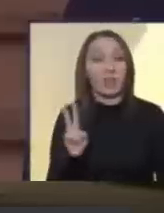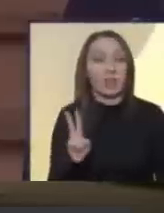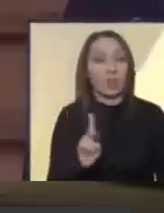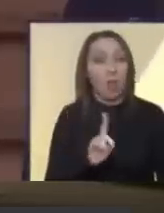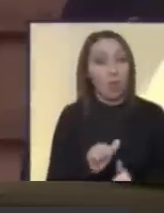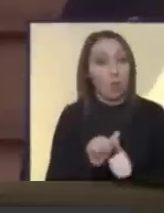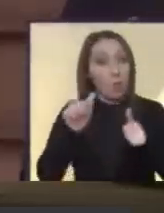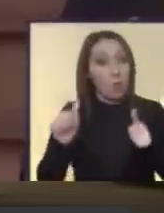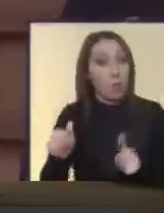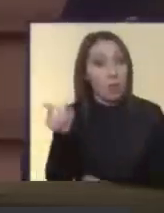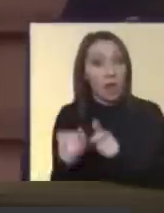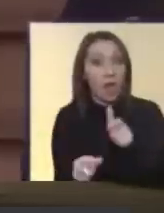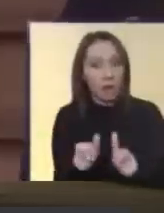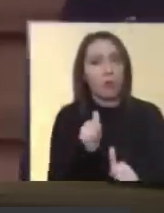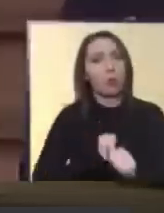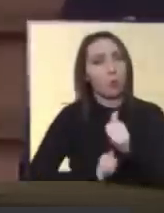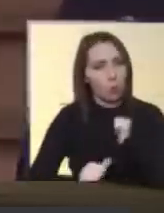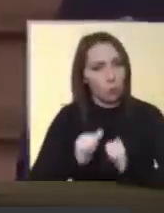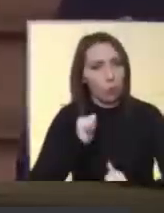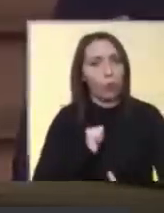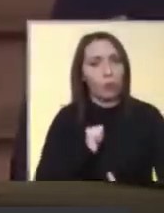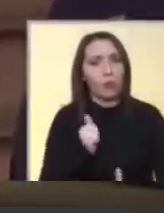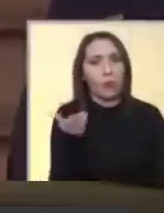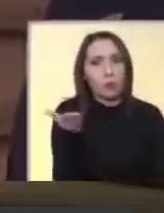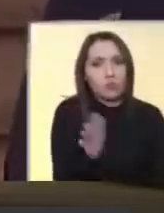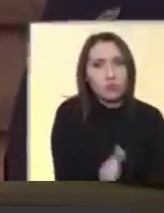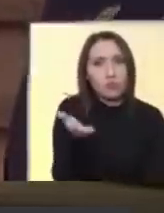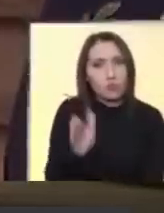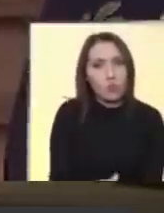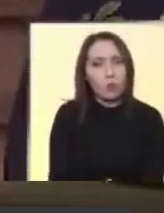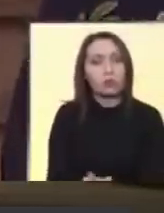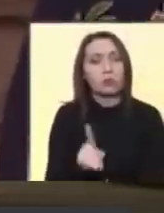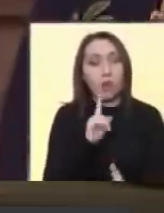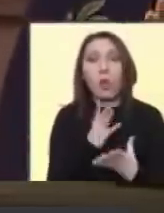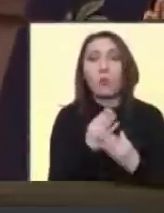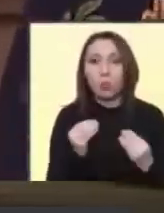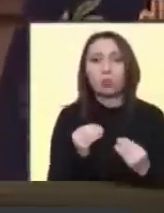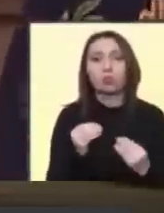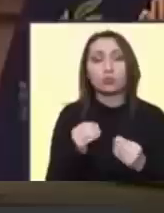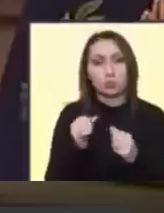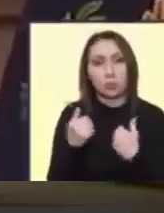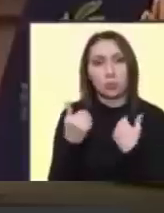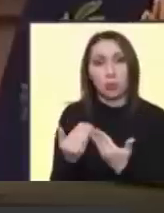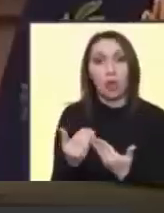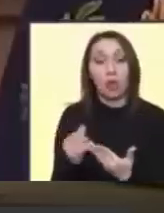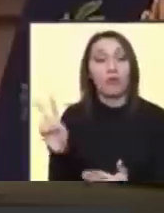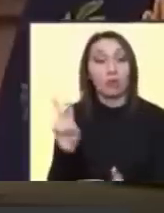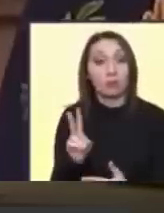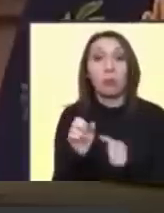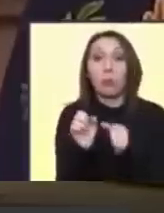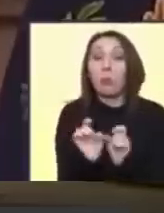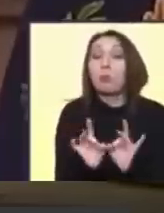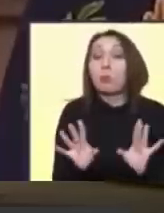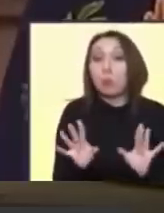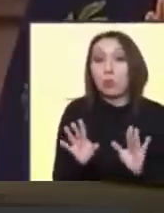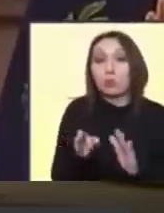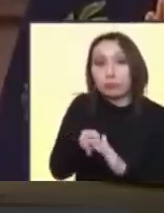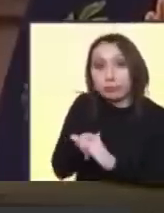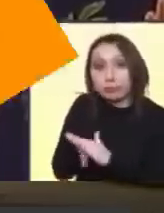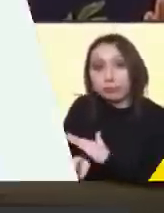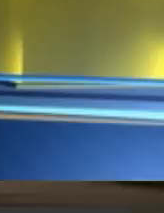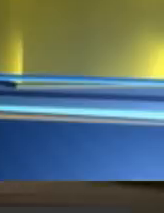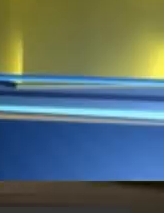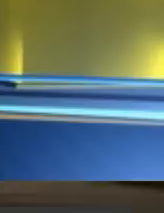perpetua. Maduro enfrentaría un arresto inmediato, según el Departamento de Justicia, al ingresar a los Estados Unidos para